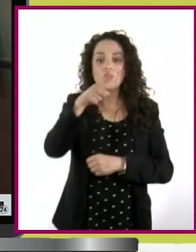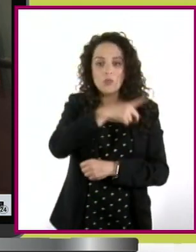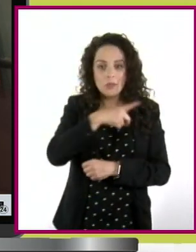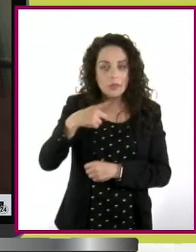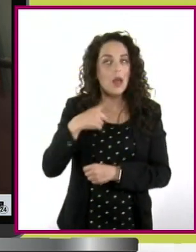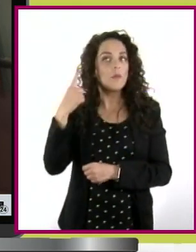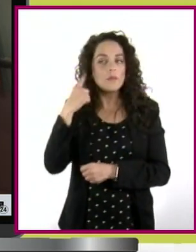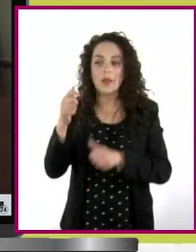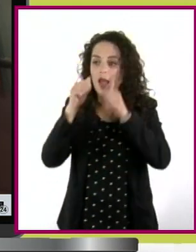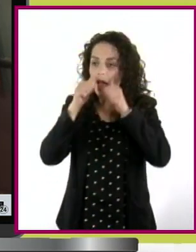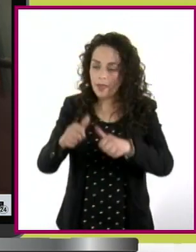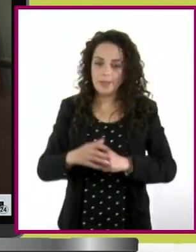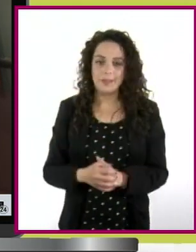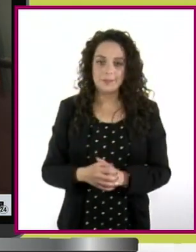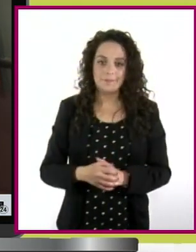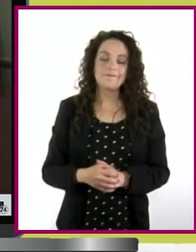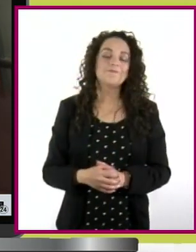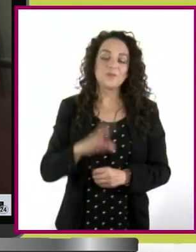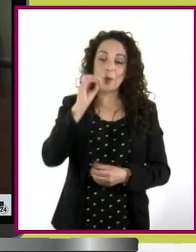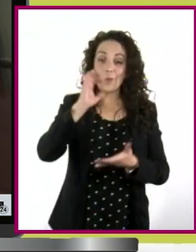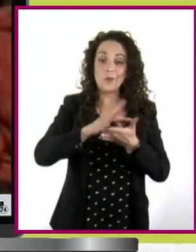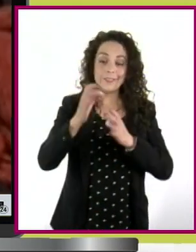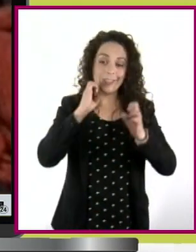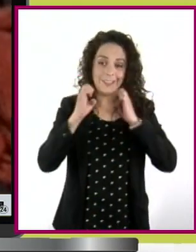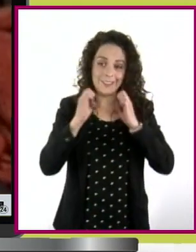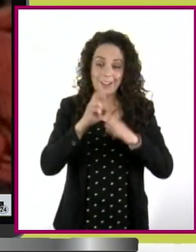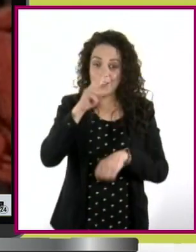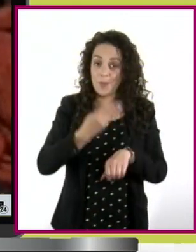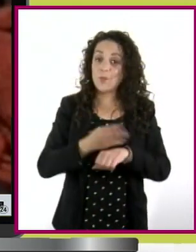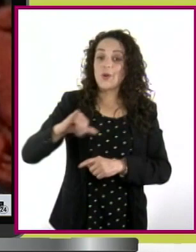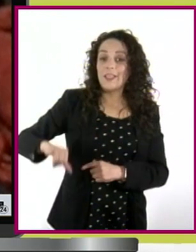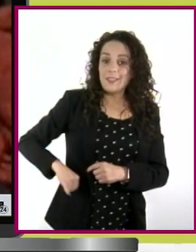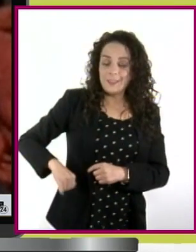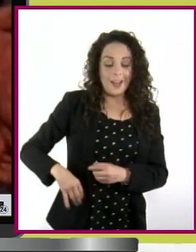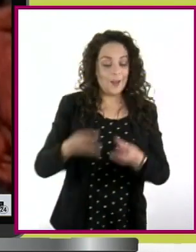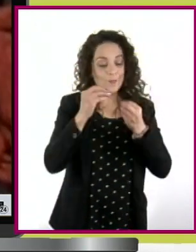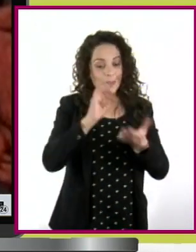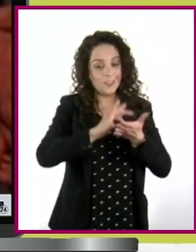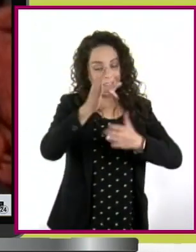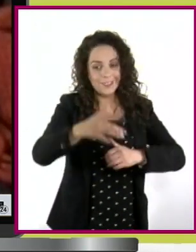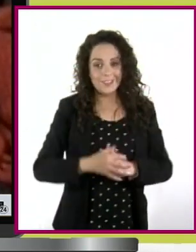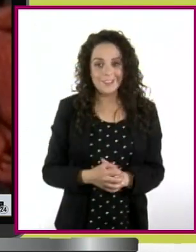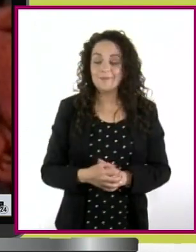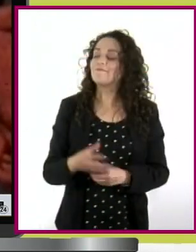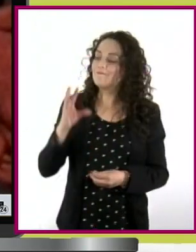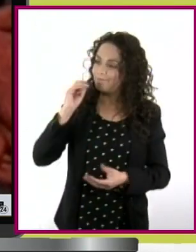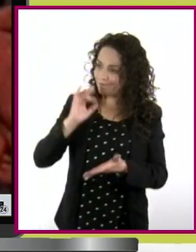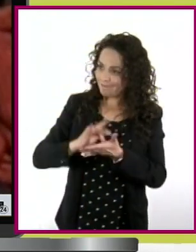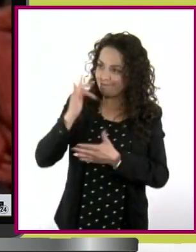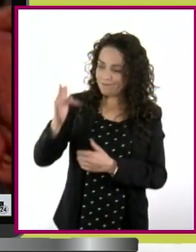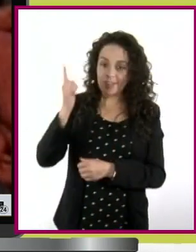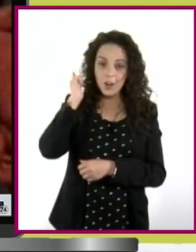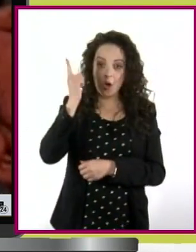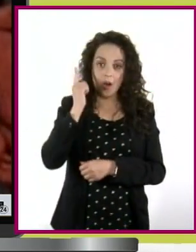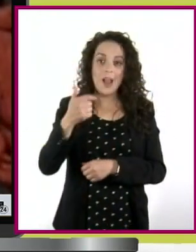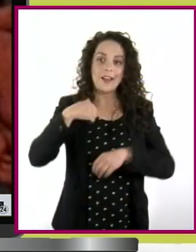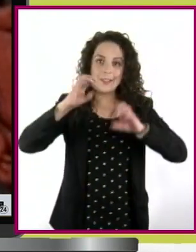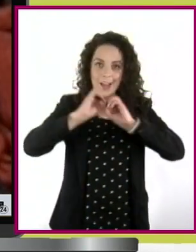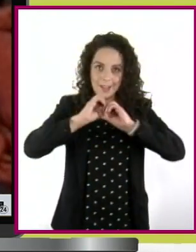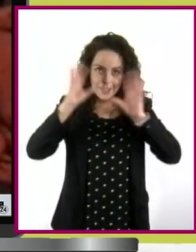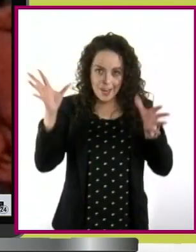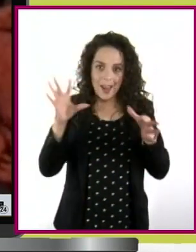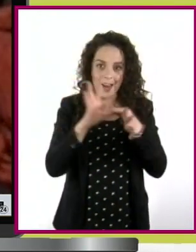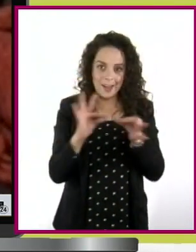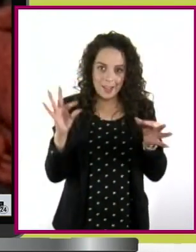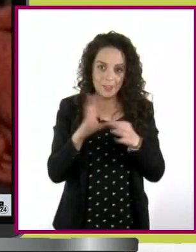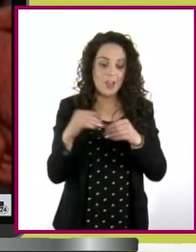La verdad es que estuvo muy interesante. Muchas gracias. Muchísimas gracias. Espero haber sido clara, espero